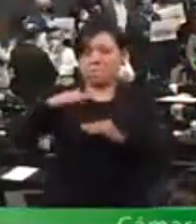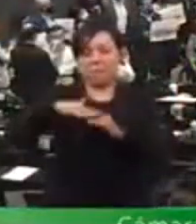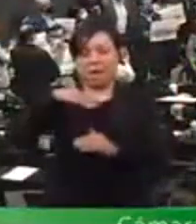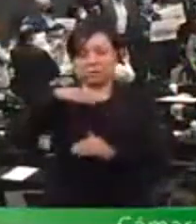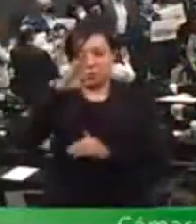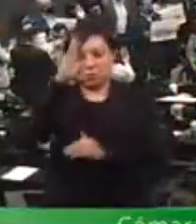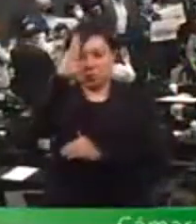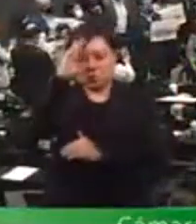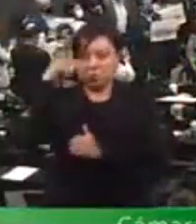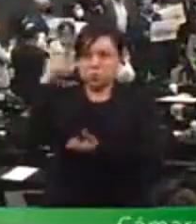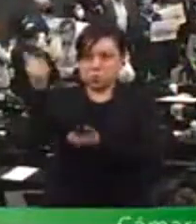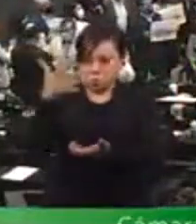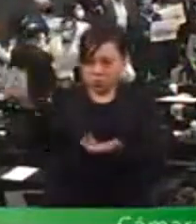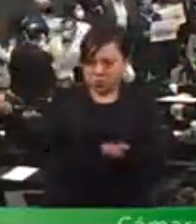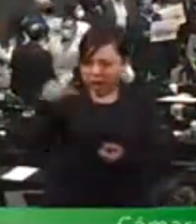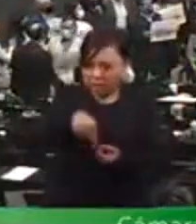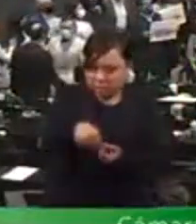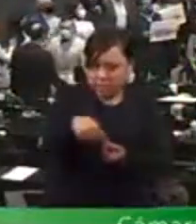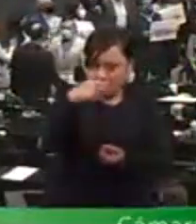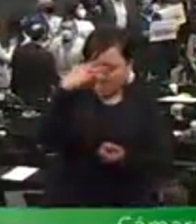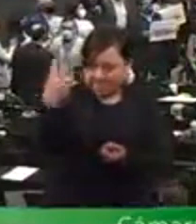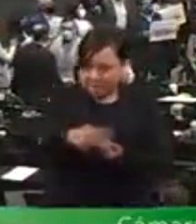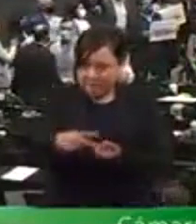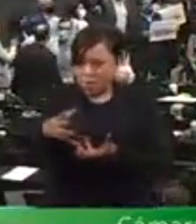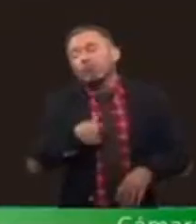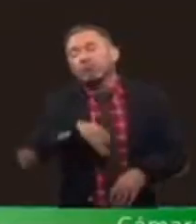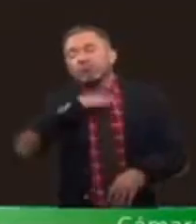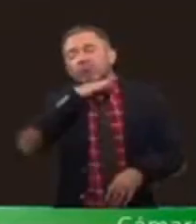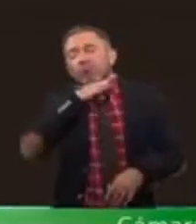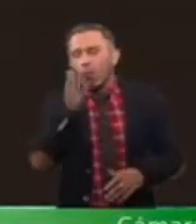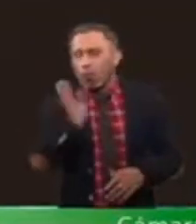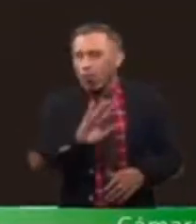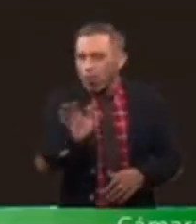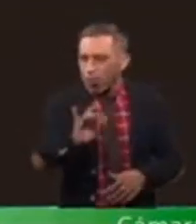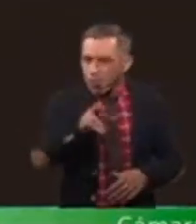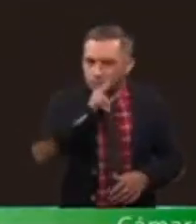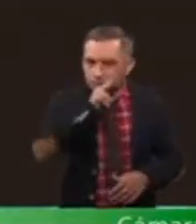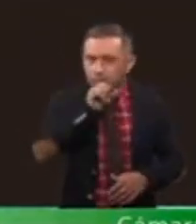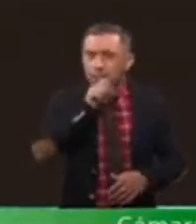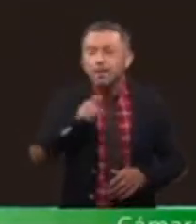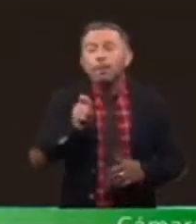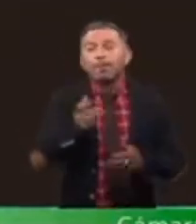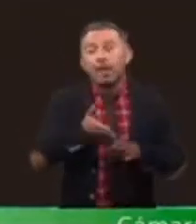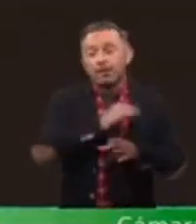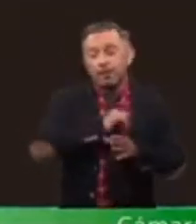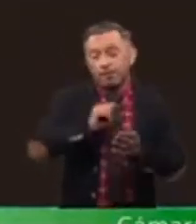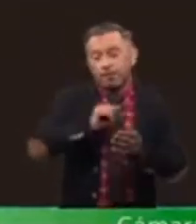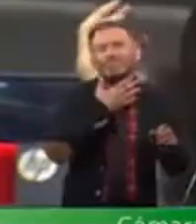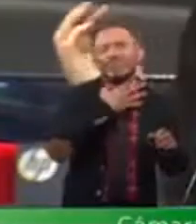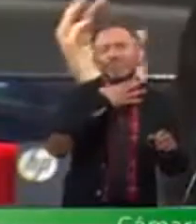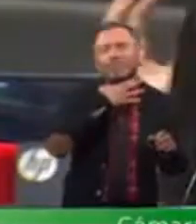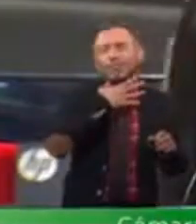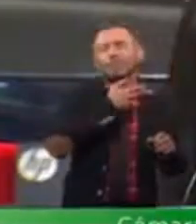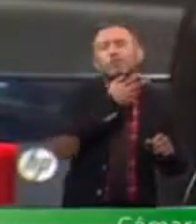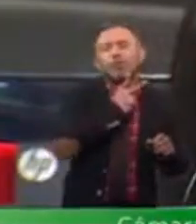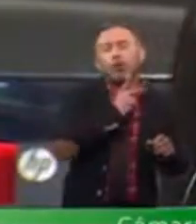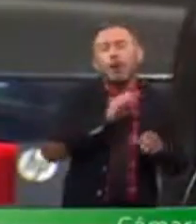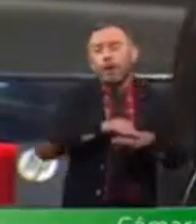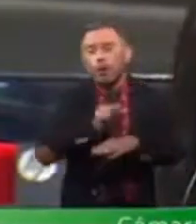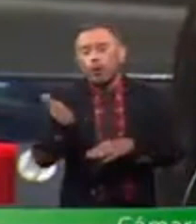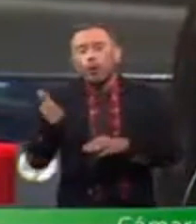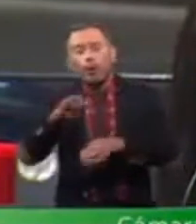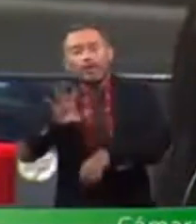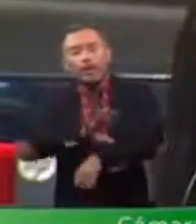pesos para el Consejo, según se prevé un incremento a las entidades federativas a través del ramo 28 con 1 billón de pesos, mientras